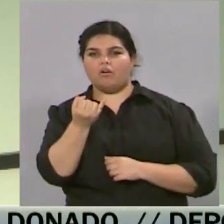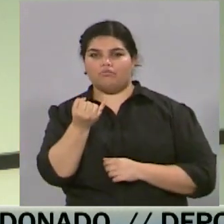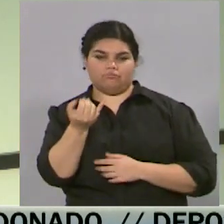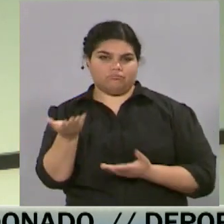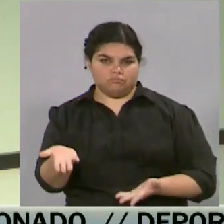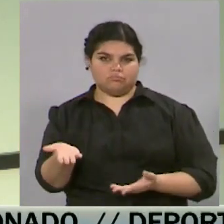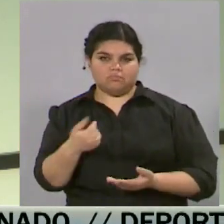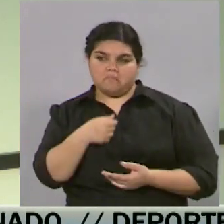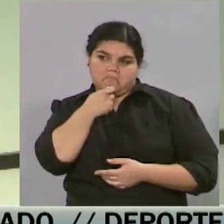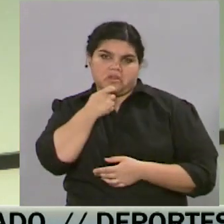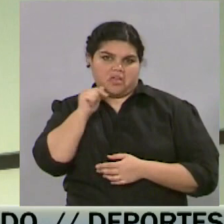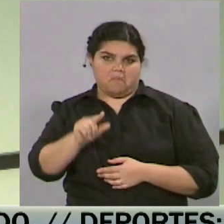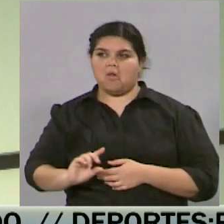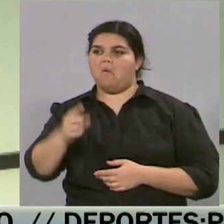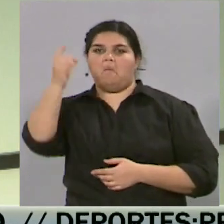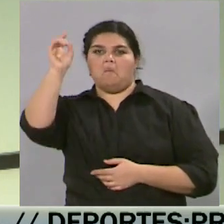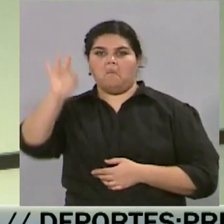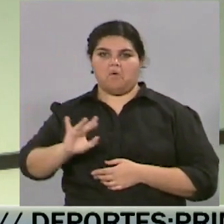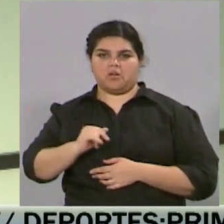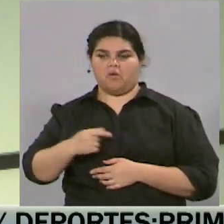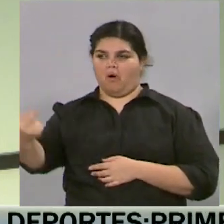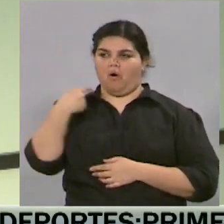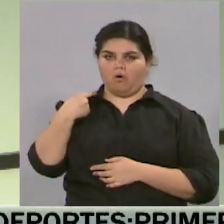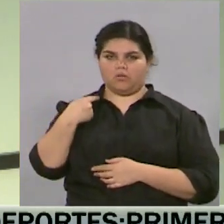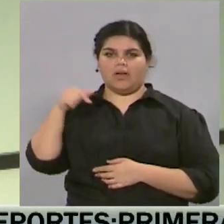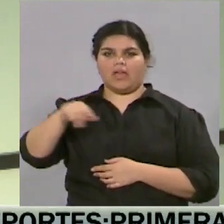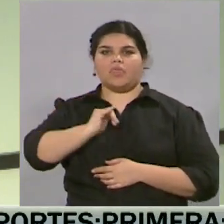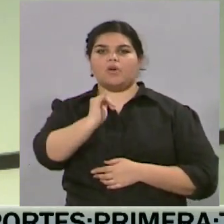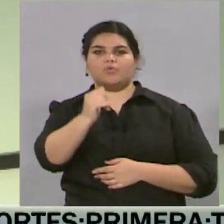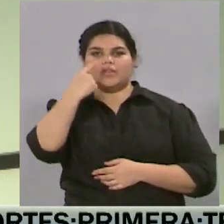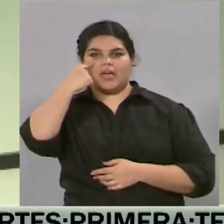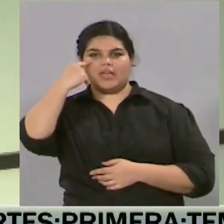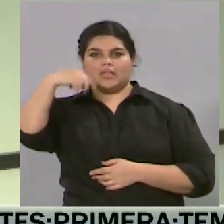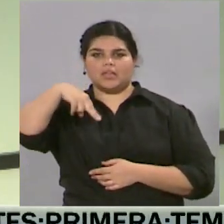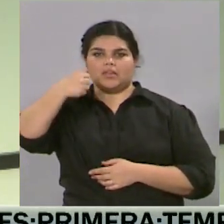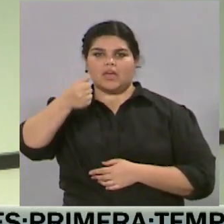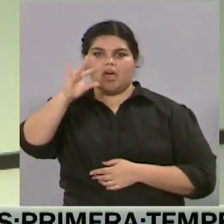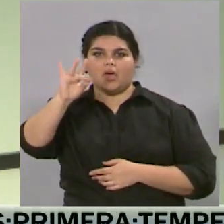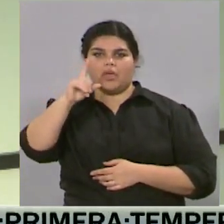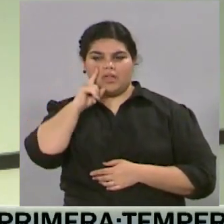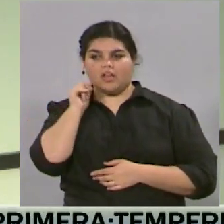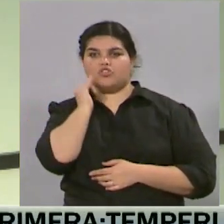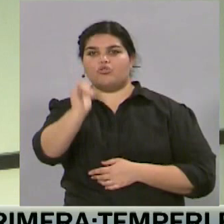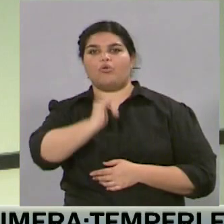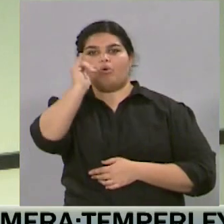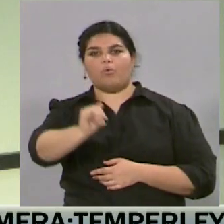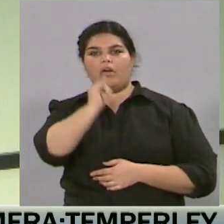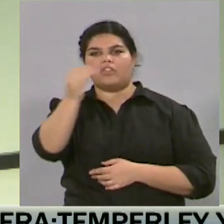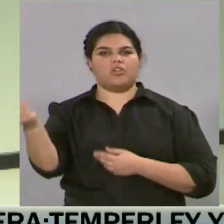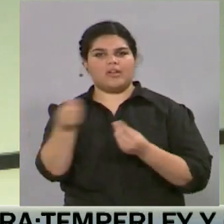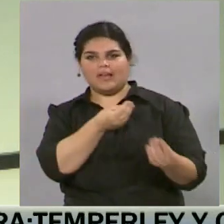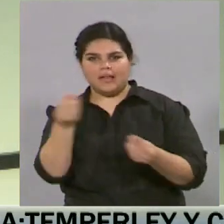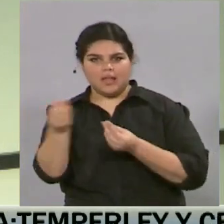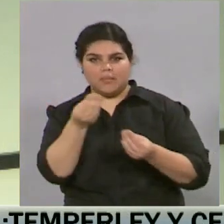términos. Y eso se puede remediar con una denuncia ante el INADI, en el cual yo hago la exposición de la situación y puedo conseguir